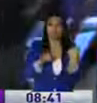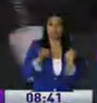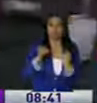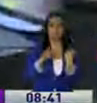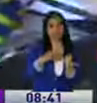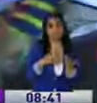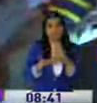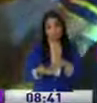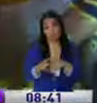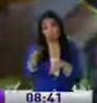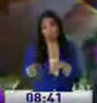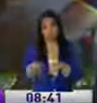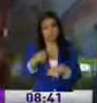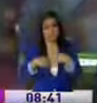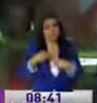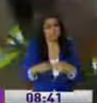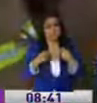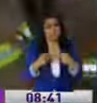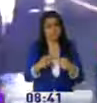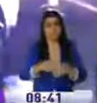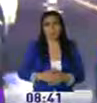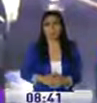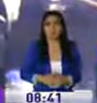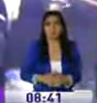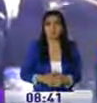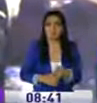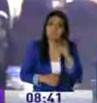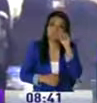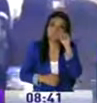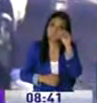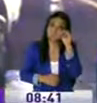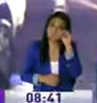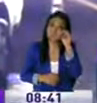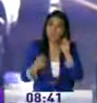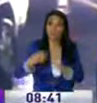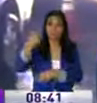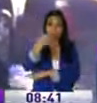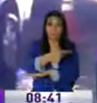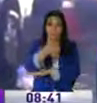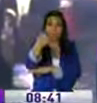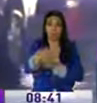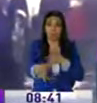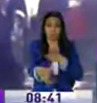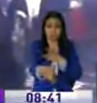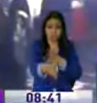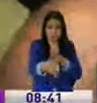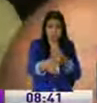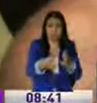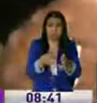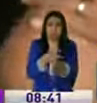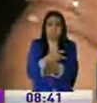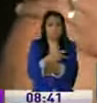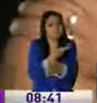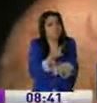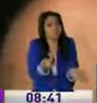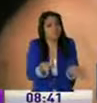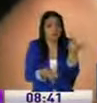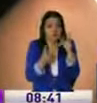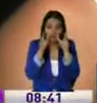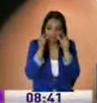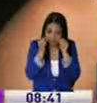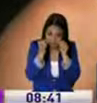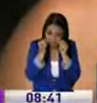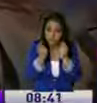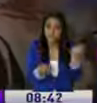dos ocupantes que iban dentro del mismo, ¿no? Me rebasó en el pasando el peaje, me rebasa a mí el furgón. Se había quedado dormido el chofer,